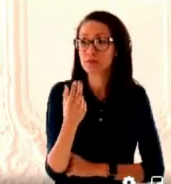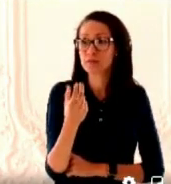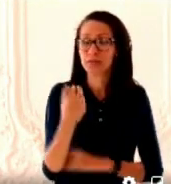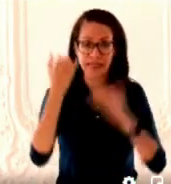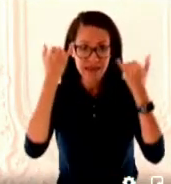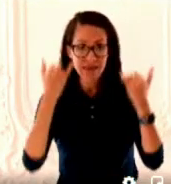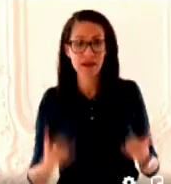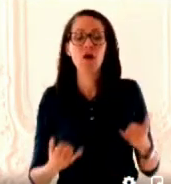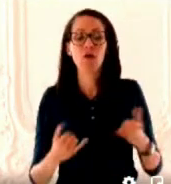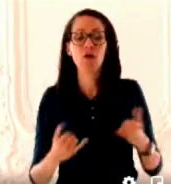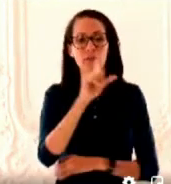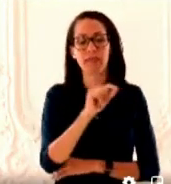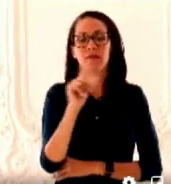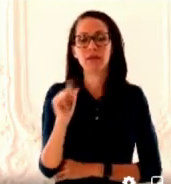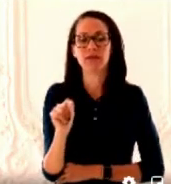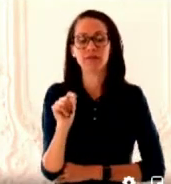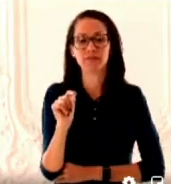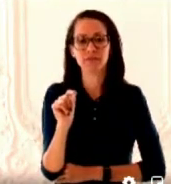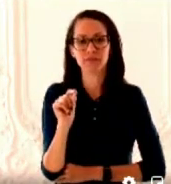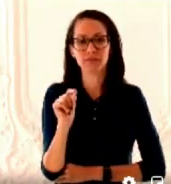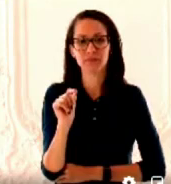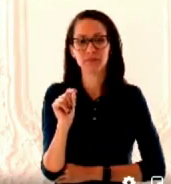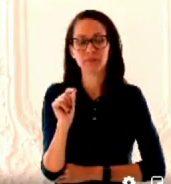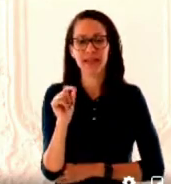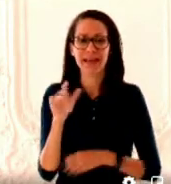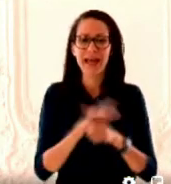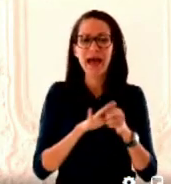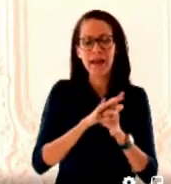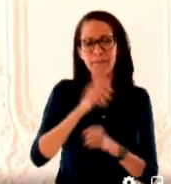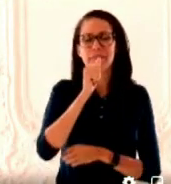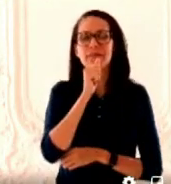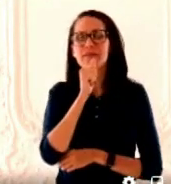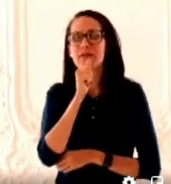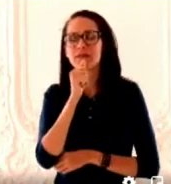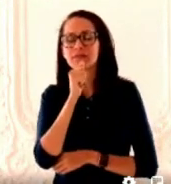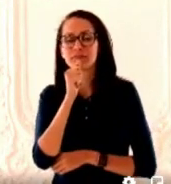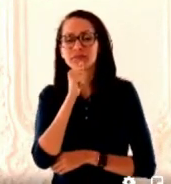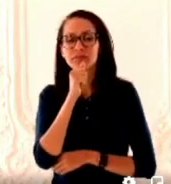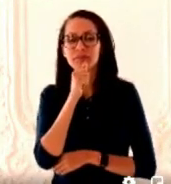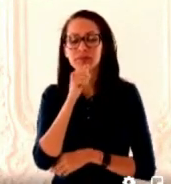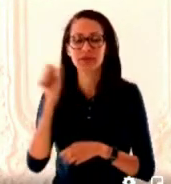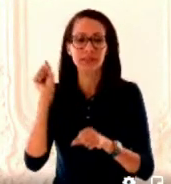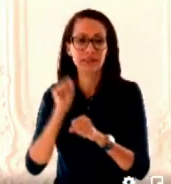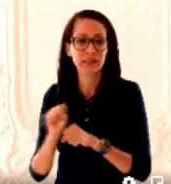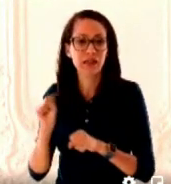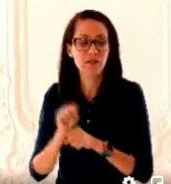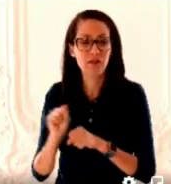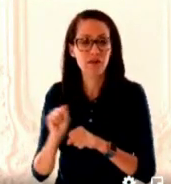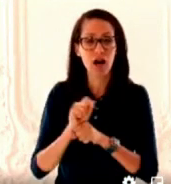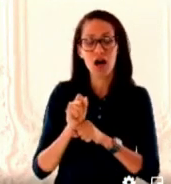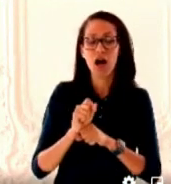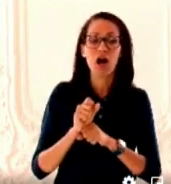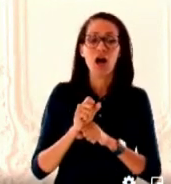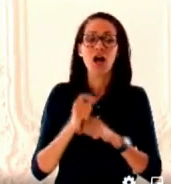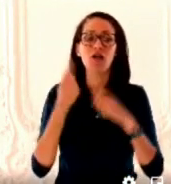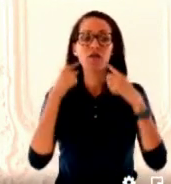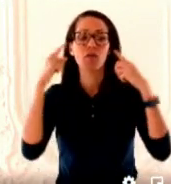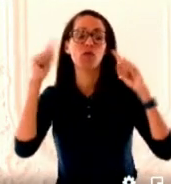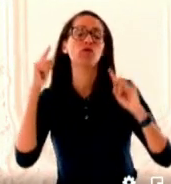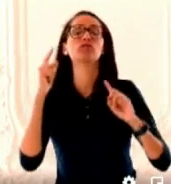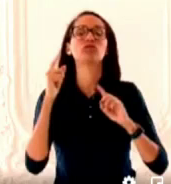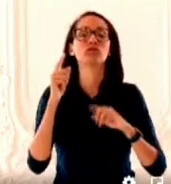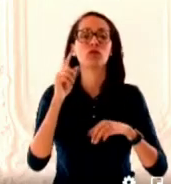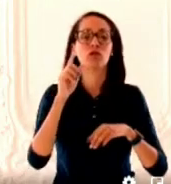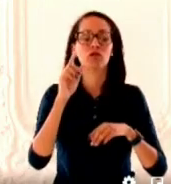en el 2020. En el sector privado, practicó en prestigiosos bufetes de Nueva York